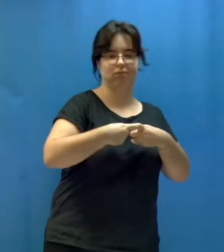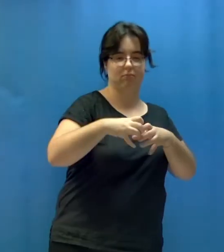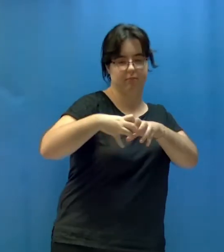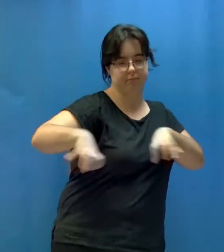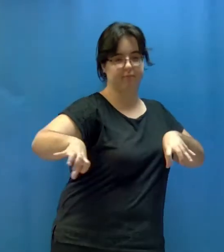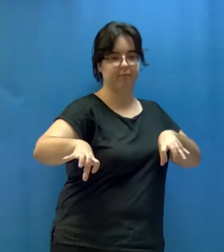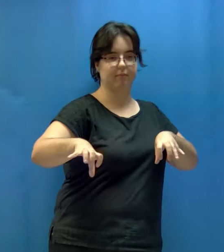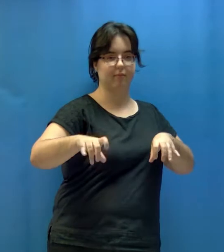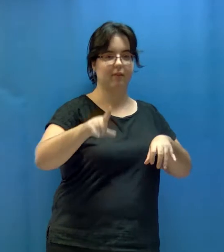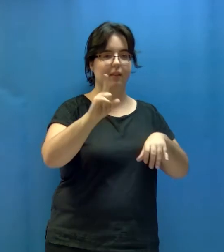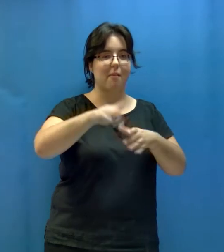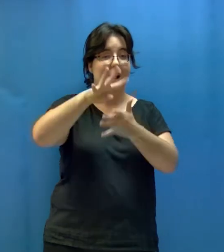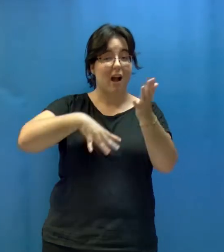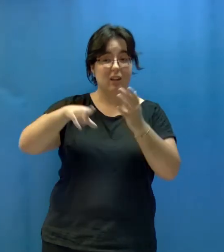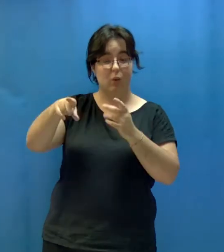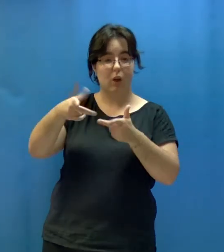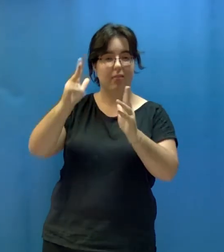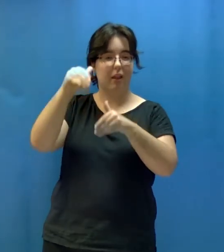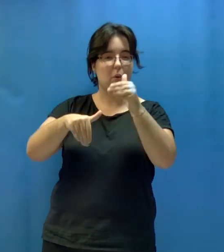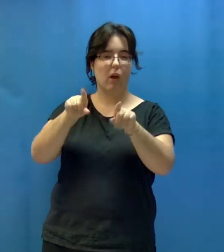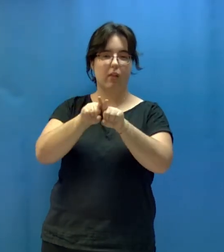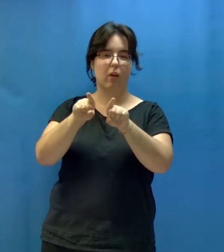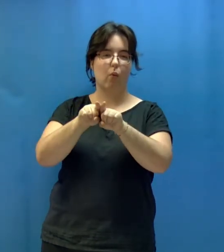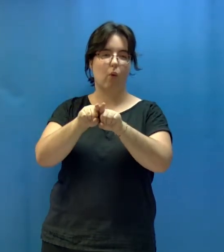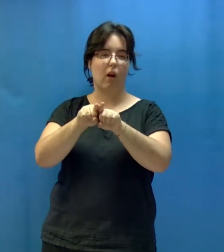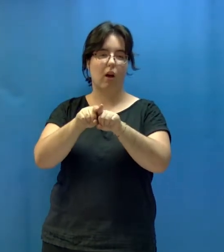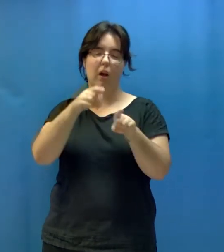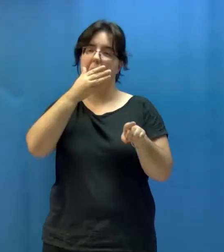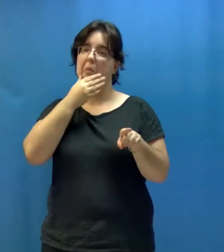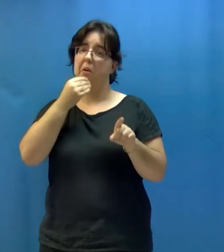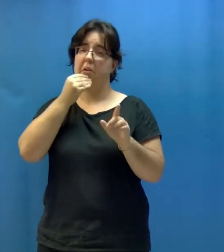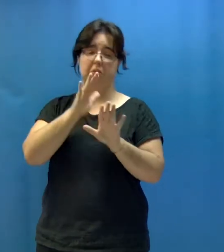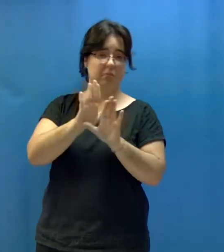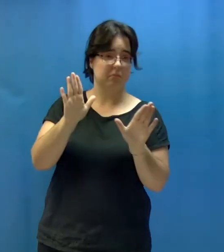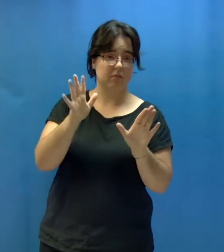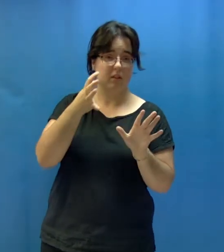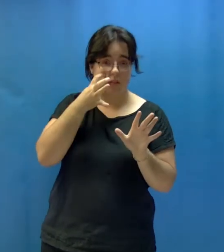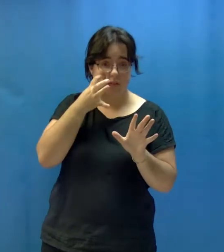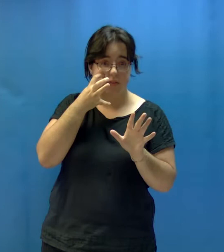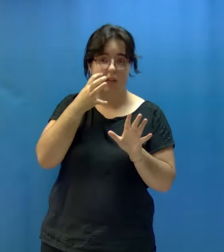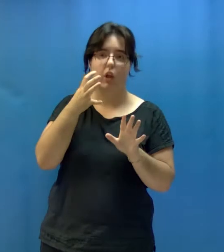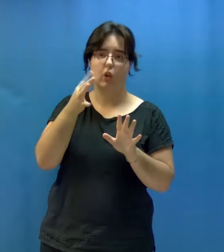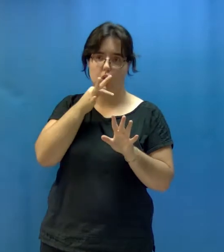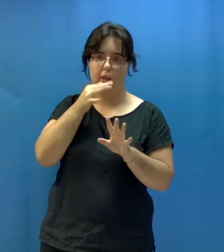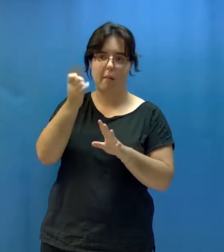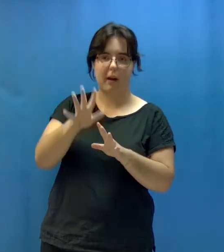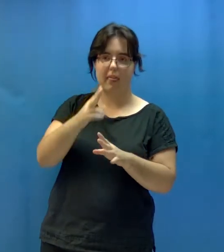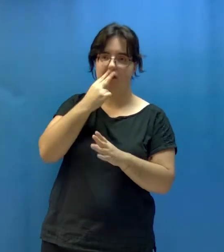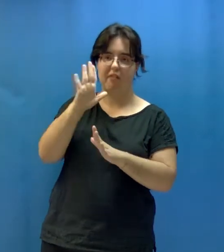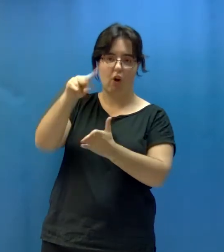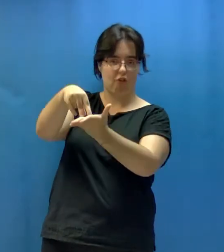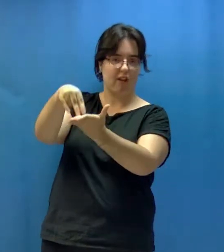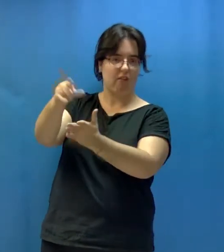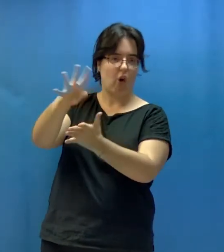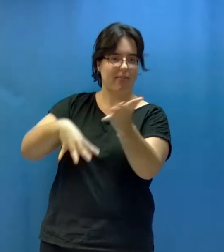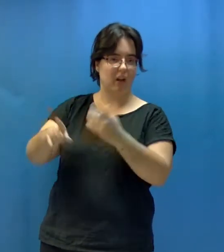la democracia ha adquirido una dimensión decorativa e instrumental y donde el caudillo parece que siga vivo. Bueno, para ser exactos,